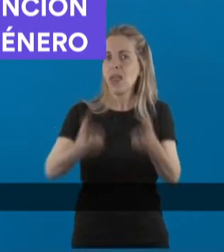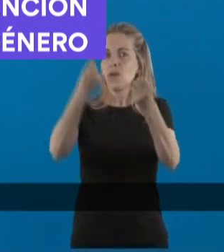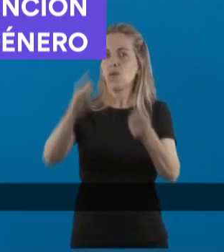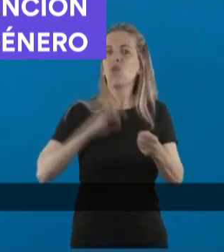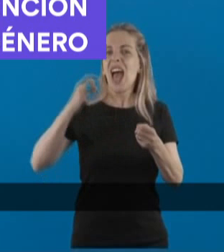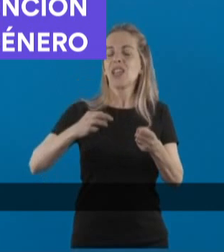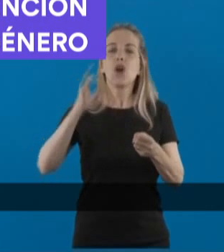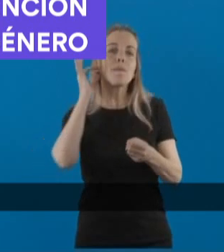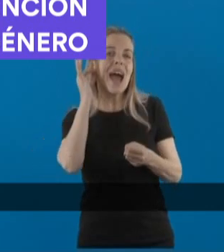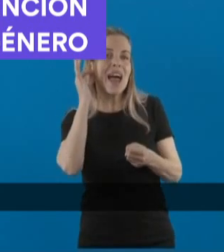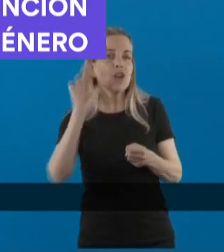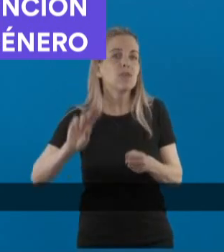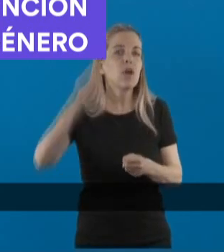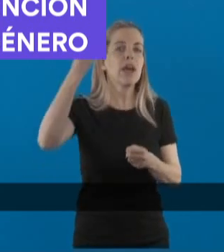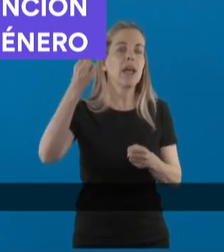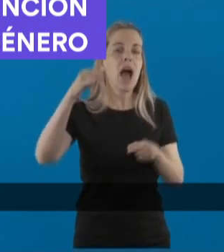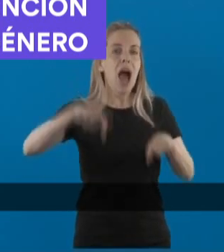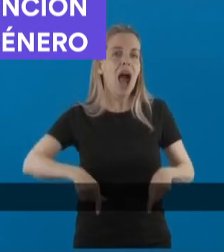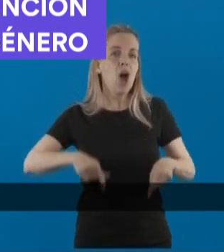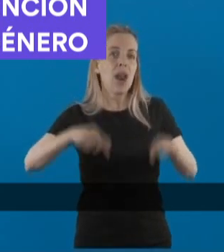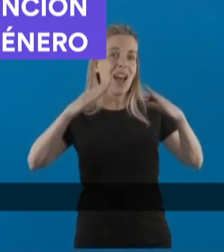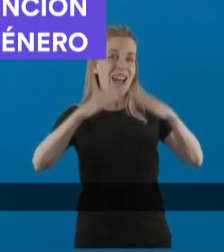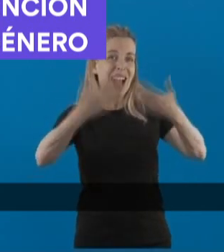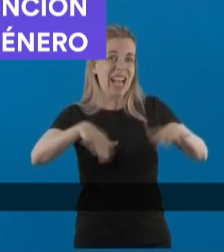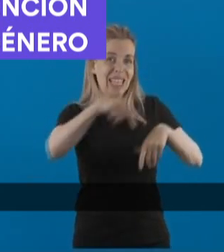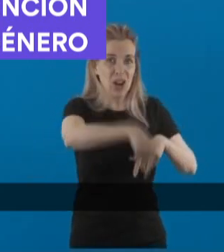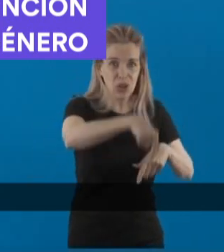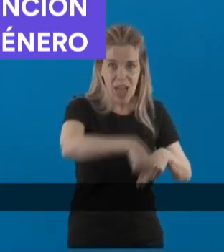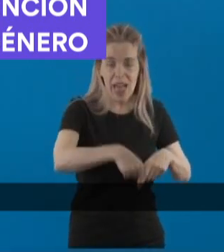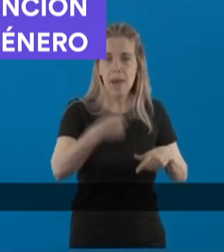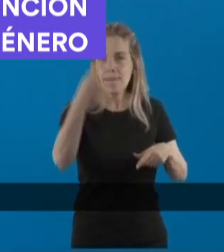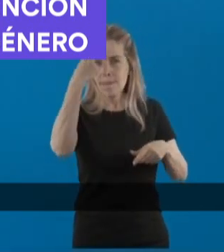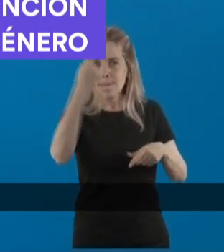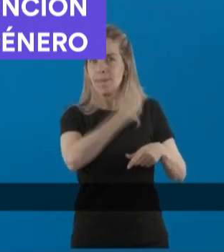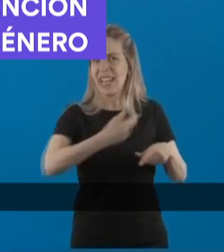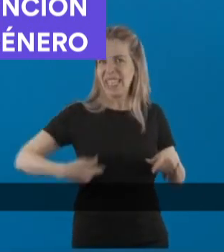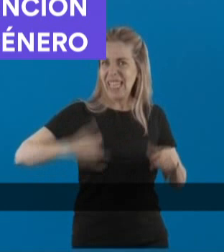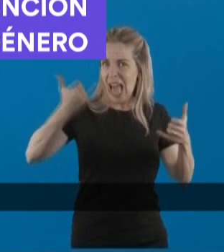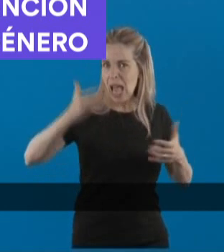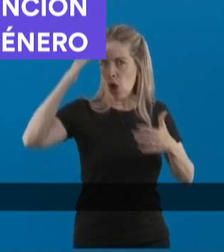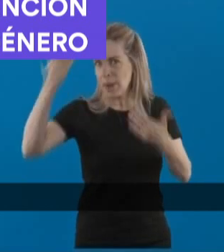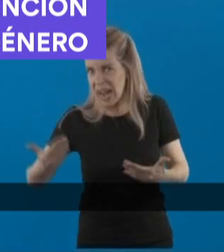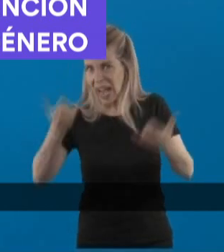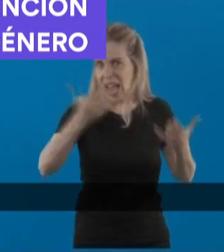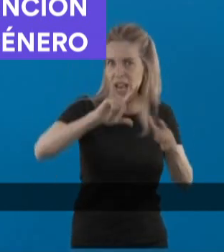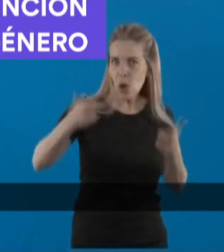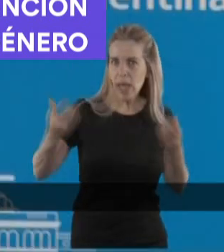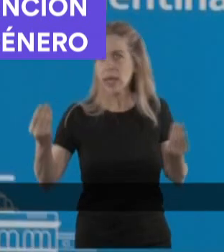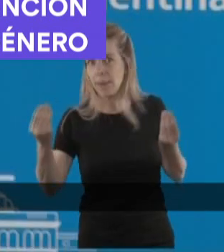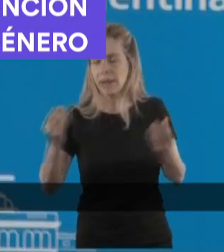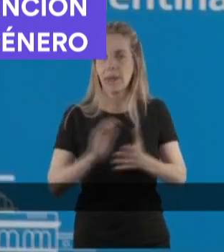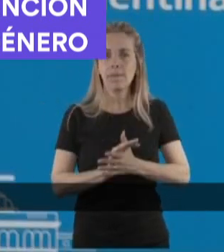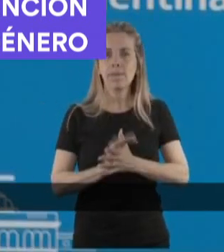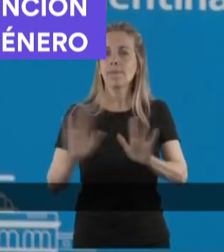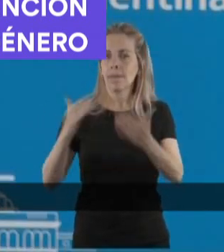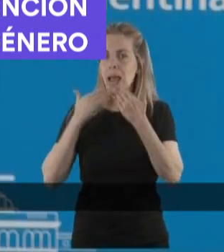restos aquí en la Casa Rosada, si hay algún tipo de actividad del gobierno y específicamente del presidente en torno a eso. Gracias, Marcelo.